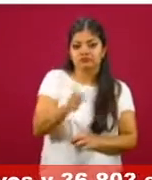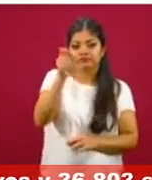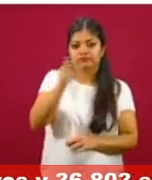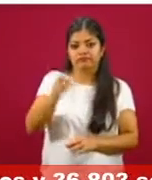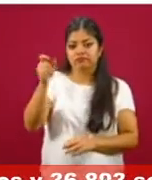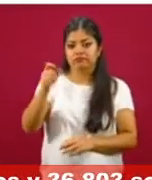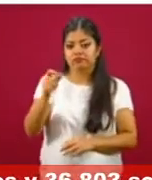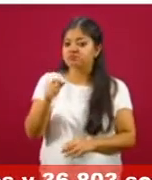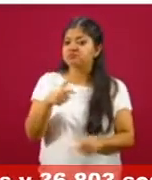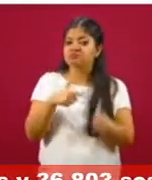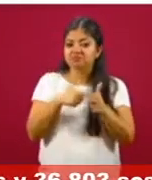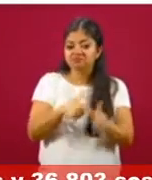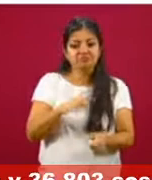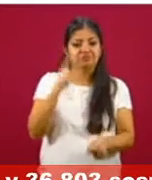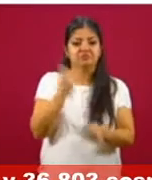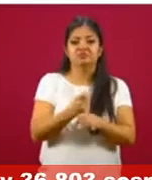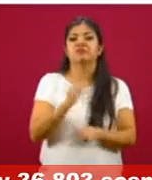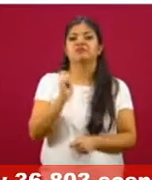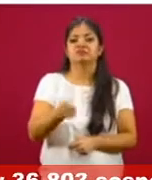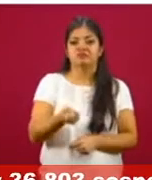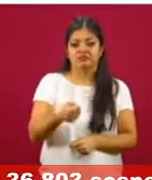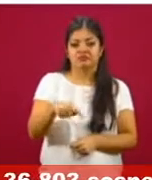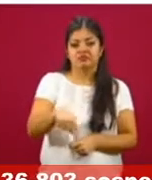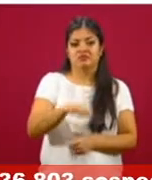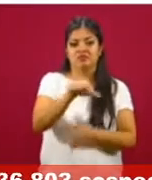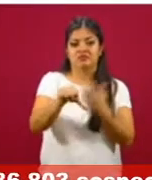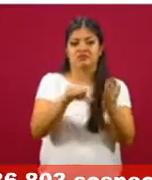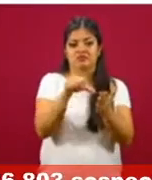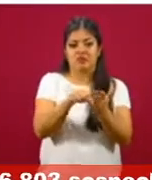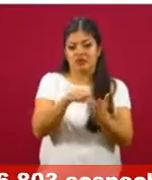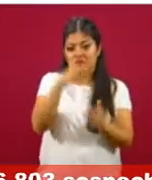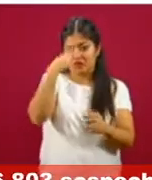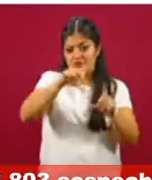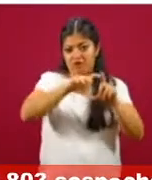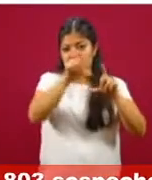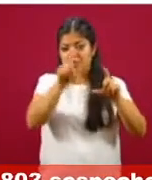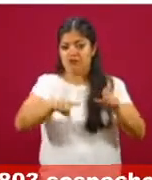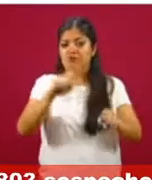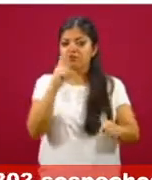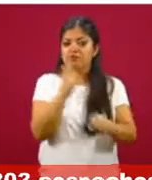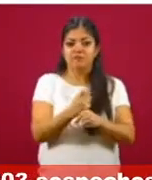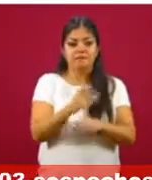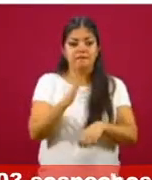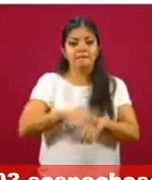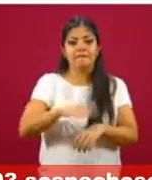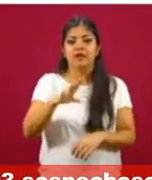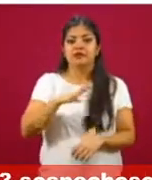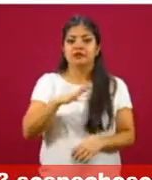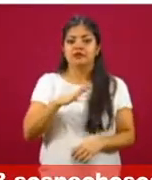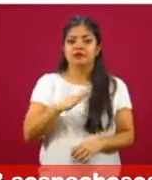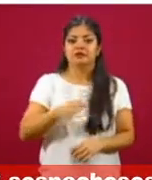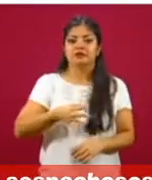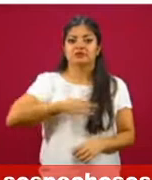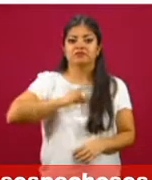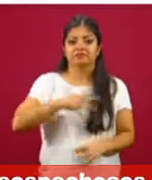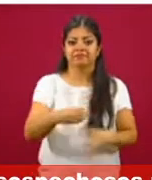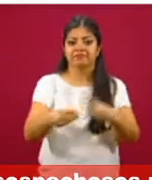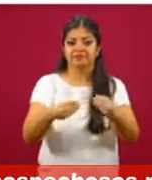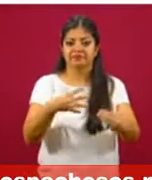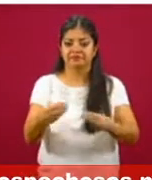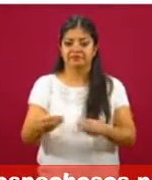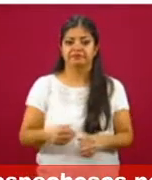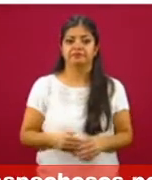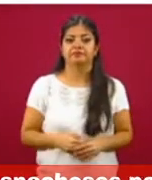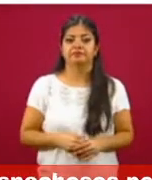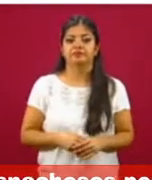sido muy constante que la zona metropolitana del Valle de México ha sido la más afectada por esta epidemia.